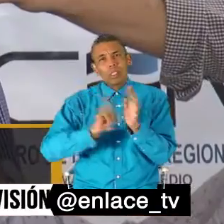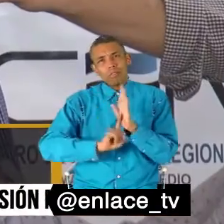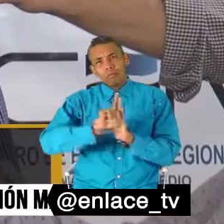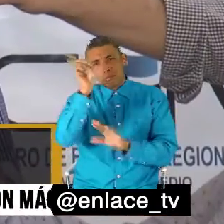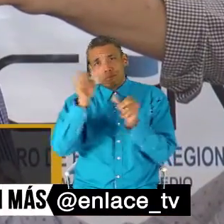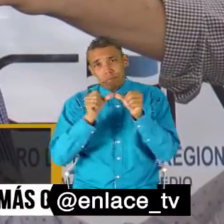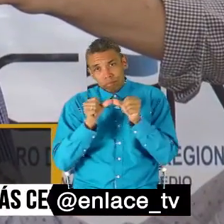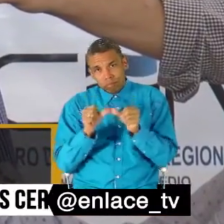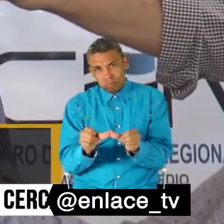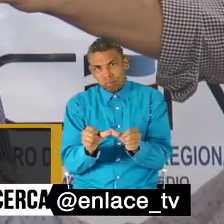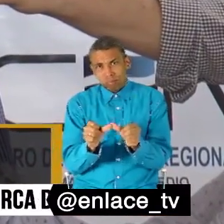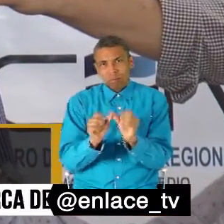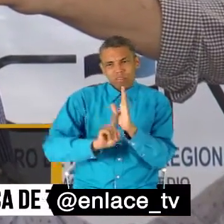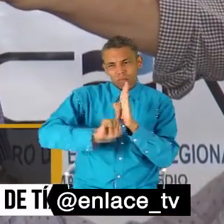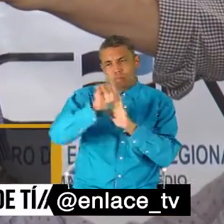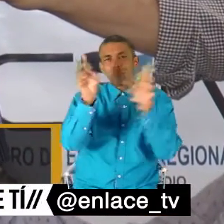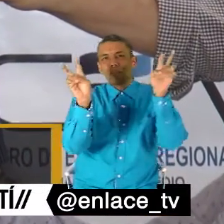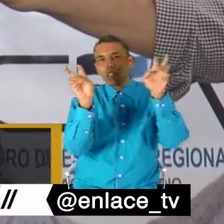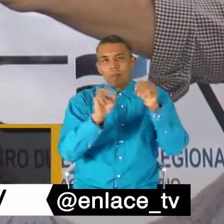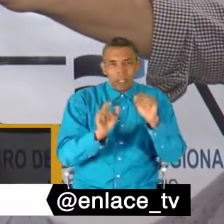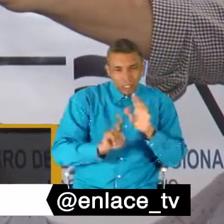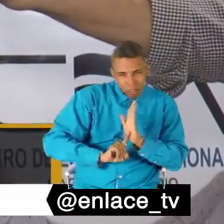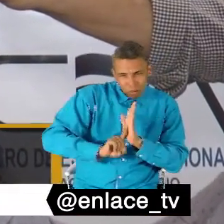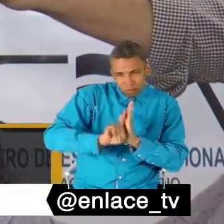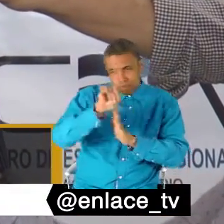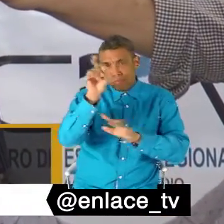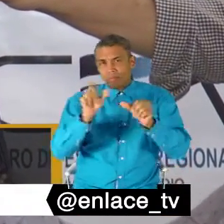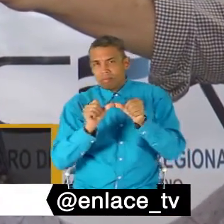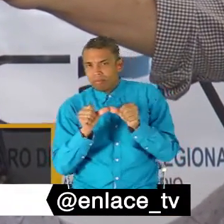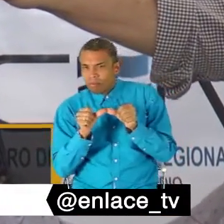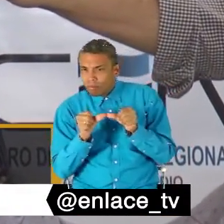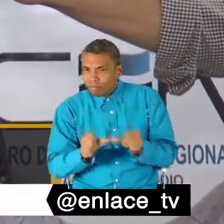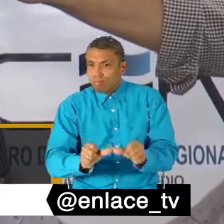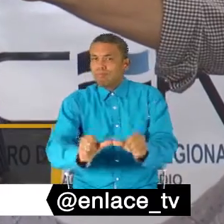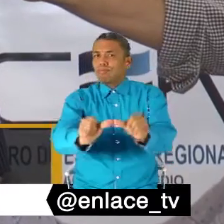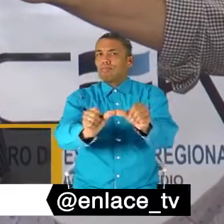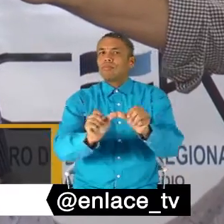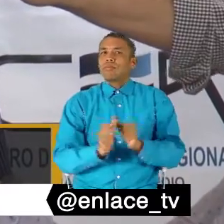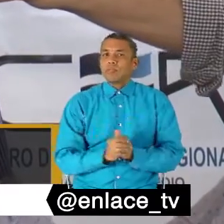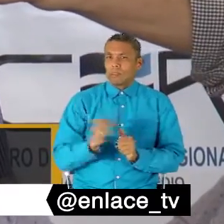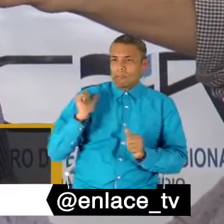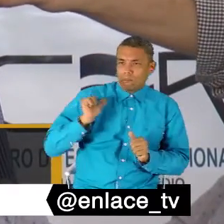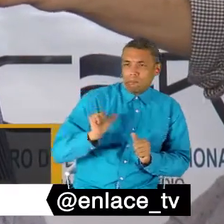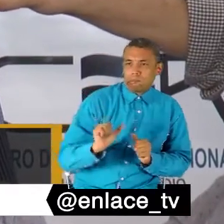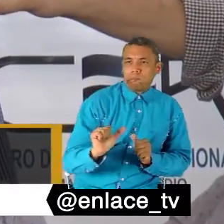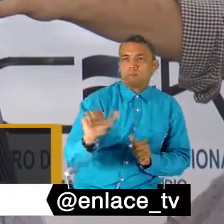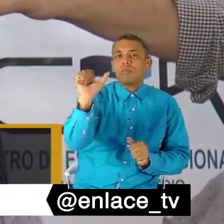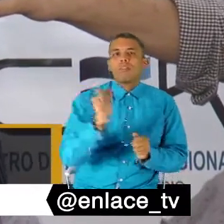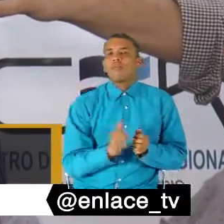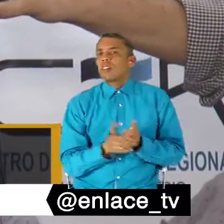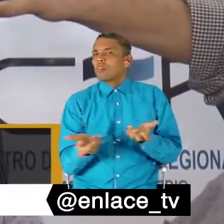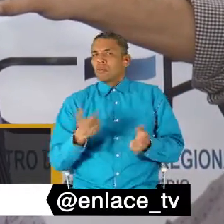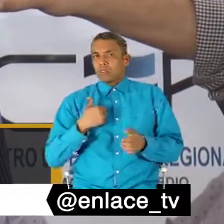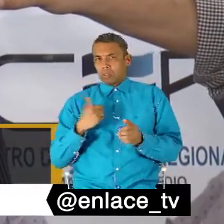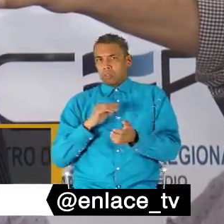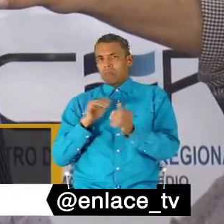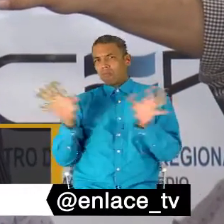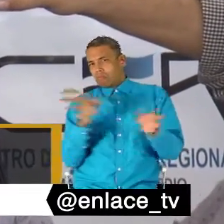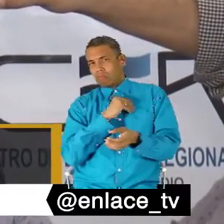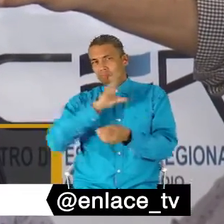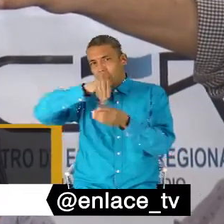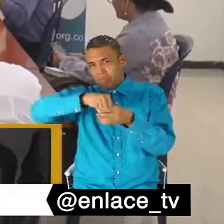de las conclusiones que nos traemos de este evento, digamos que hay unas conclusiones asociadas al evento como tal y otras asociadas